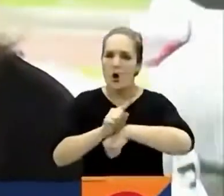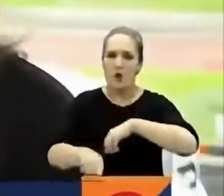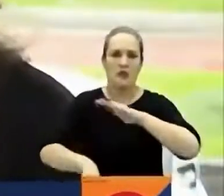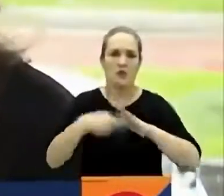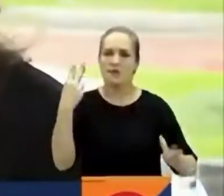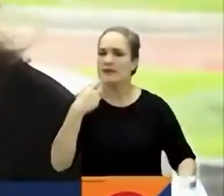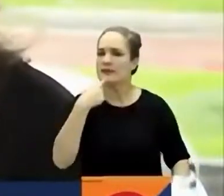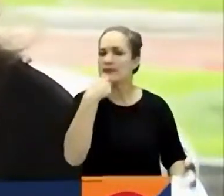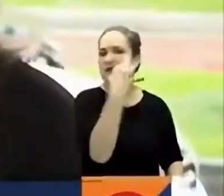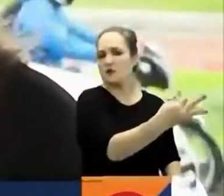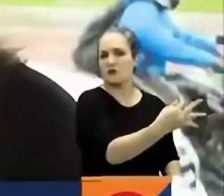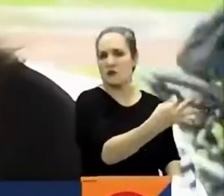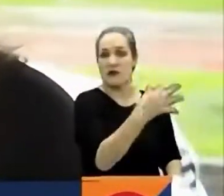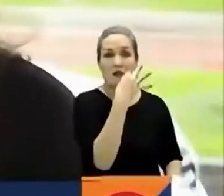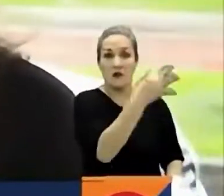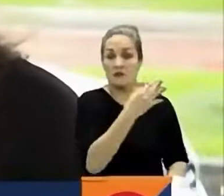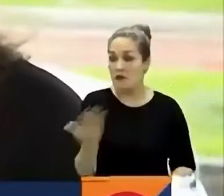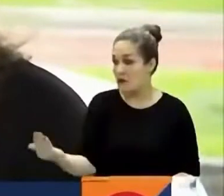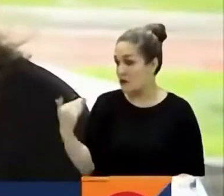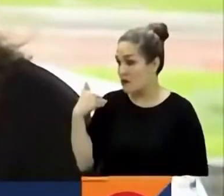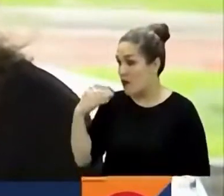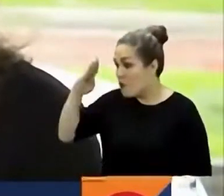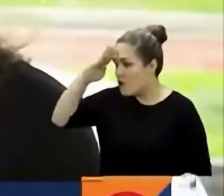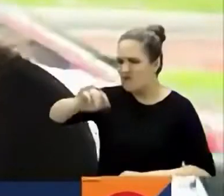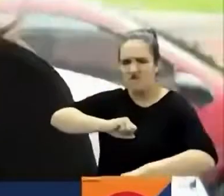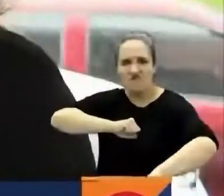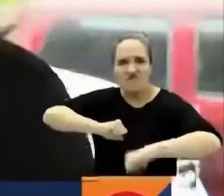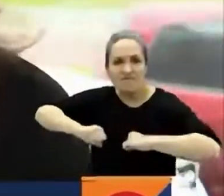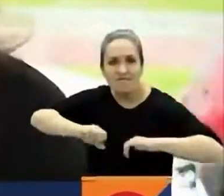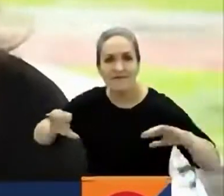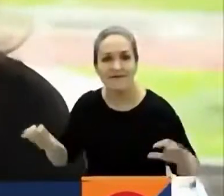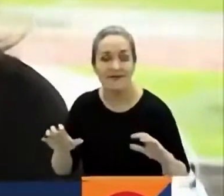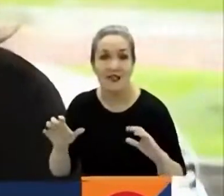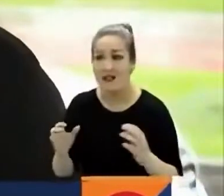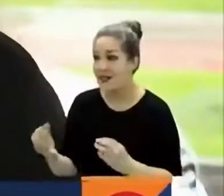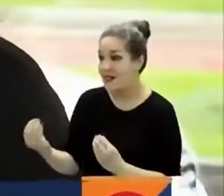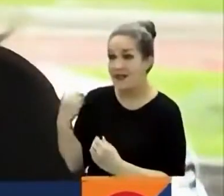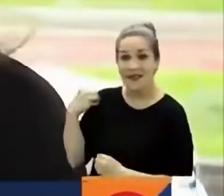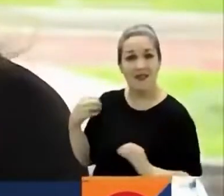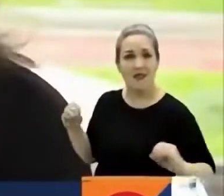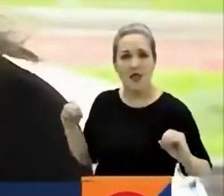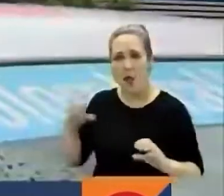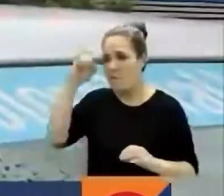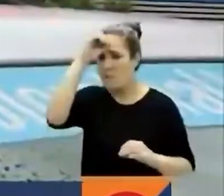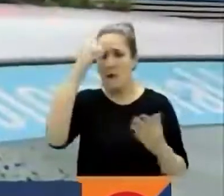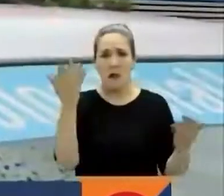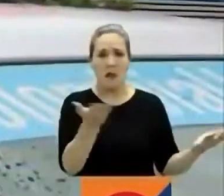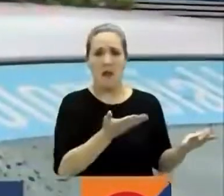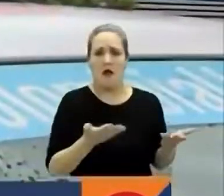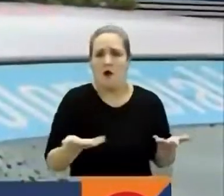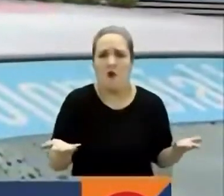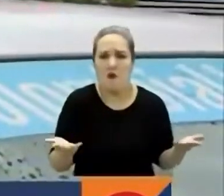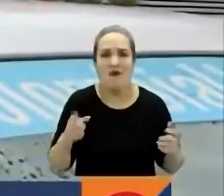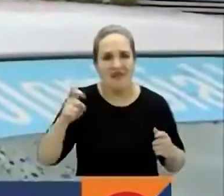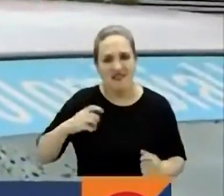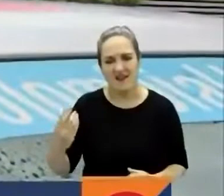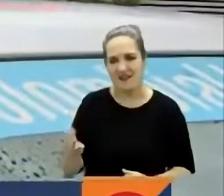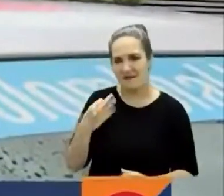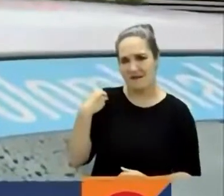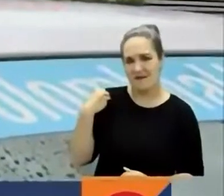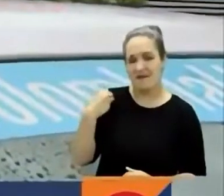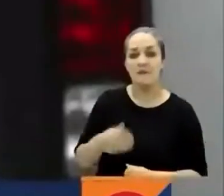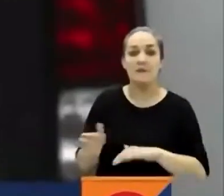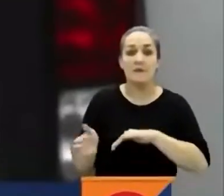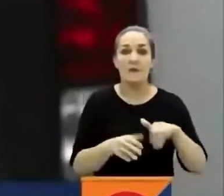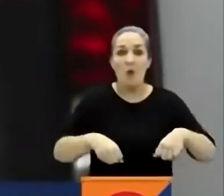la única manera que la policía pueda actuar y pueda hacer seguimiento para que no continúen estos hechos. Según las autoridades, las